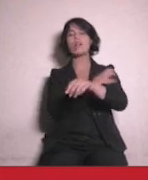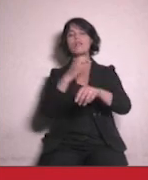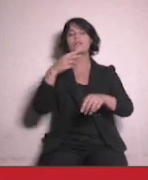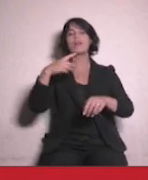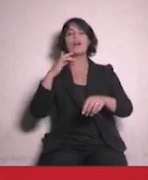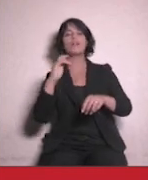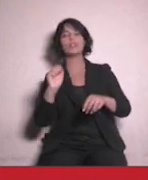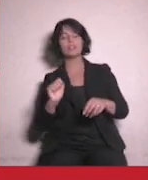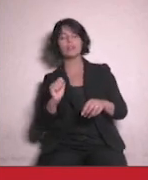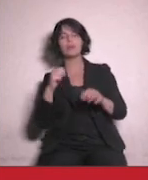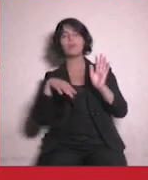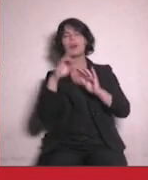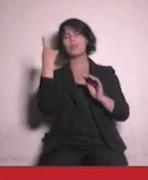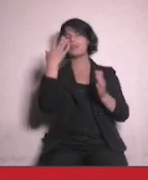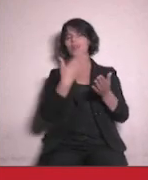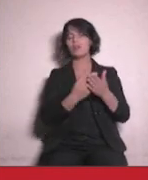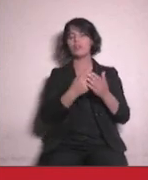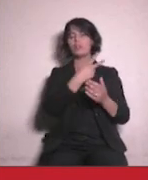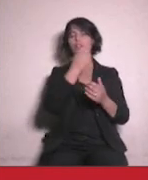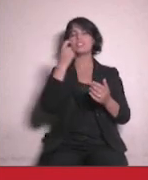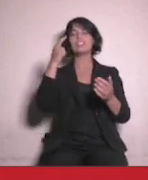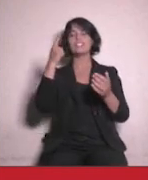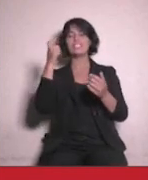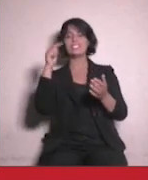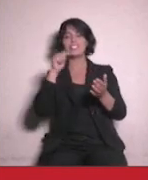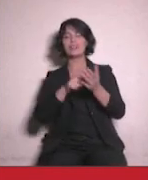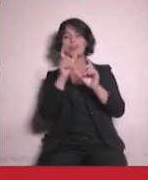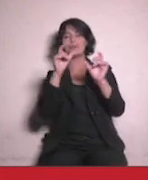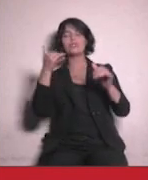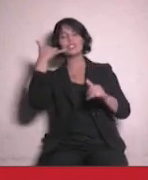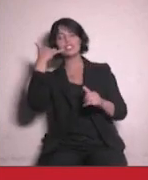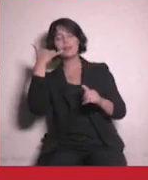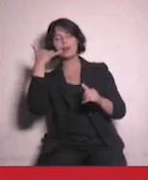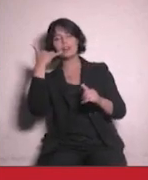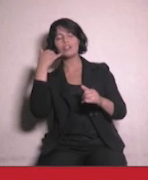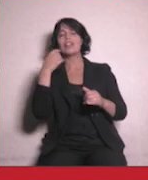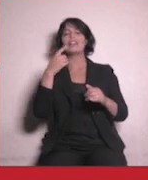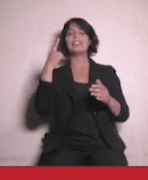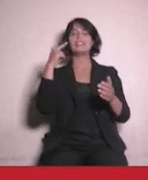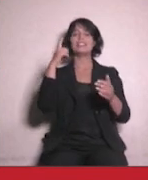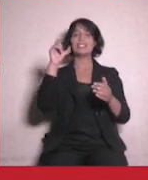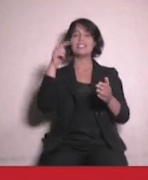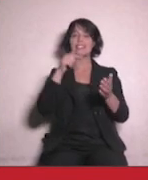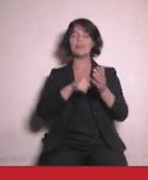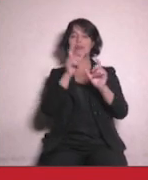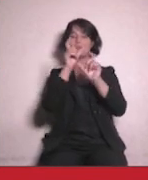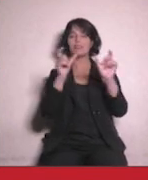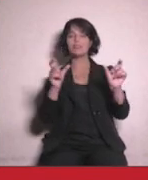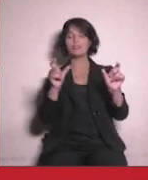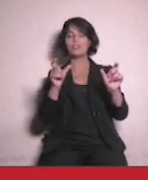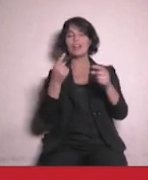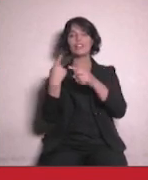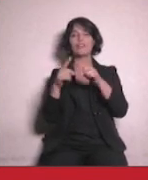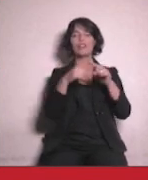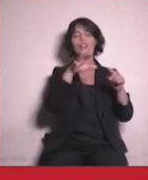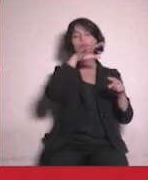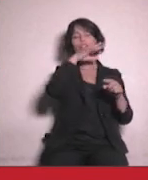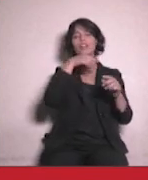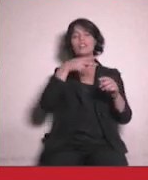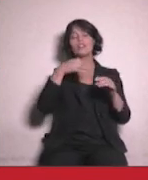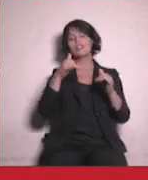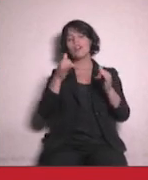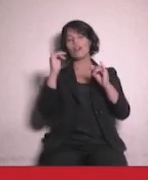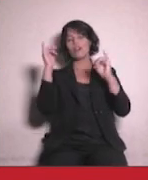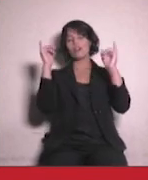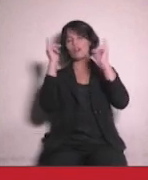vez. 270.000 personas nos llamaron por teléfono y 70.000 personas distintas usaron nuestro chat para